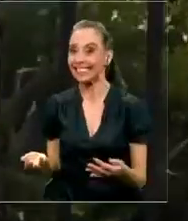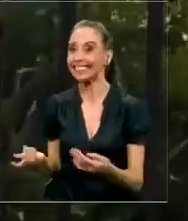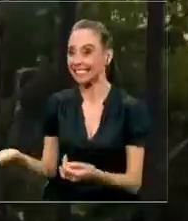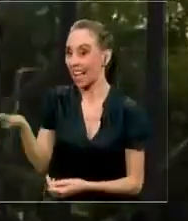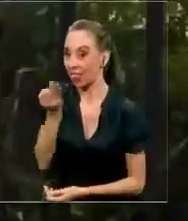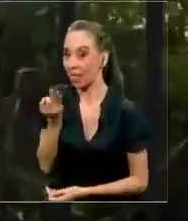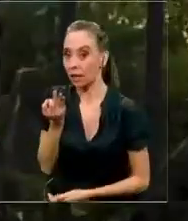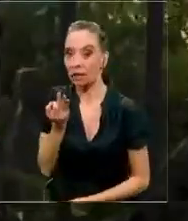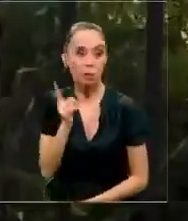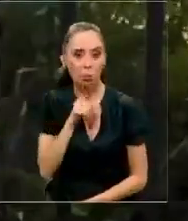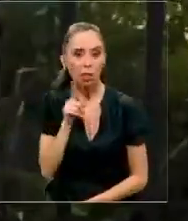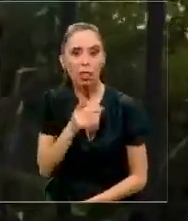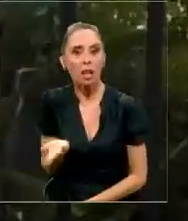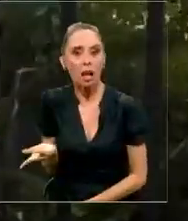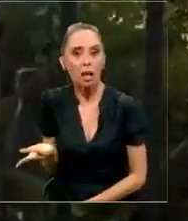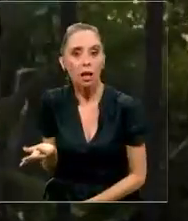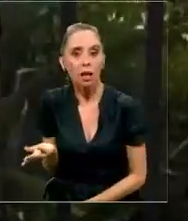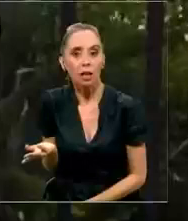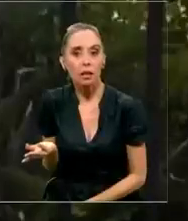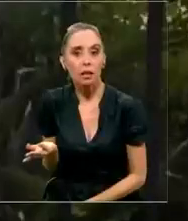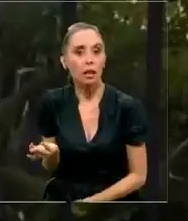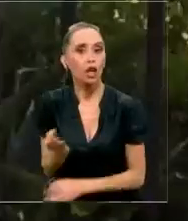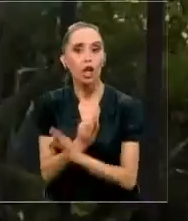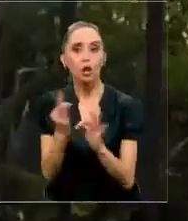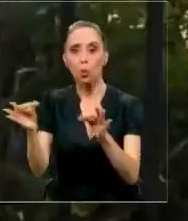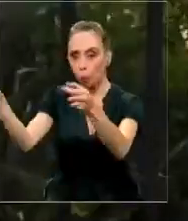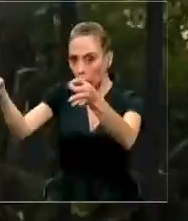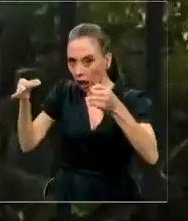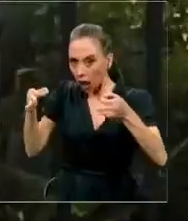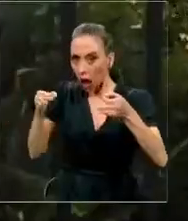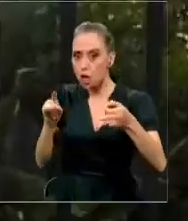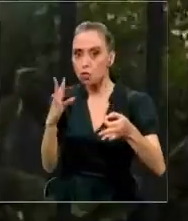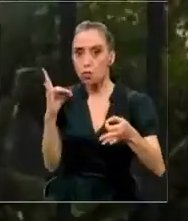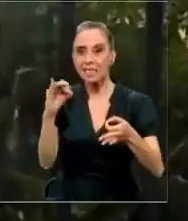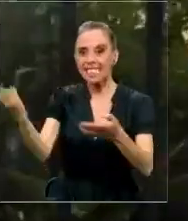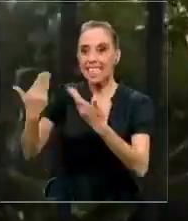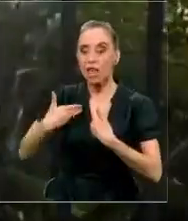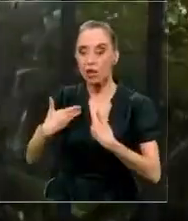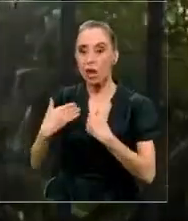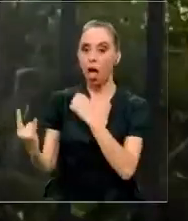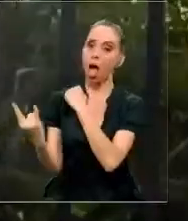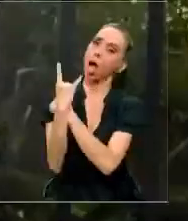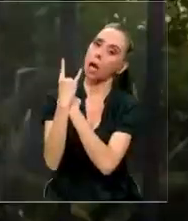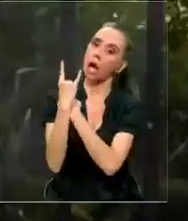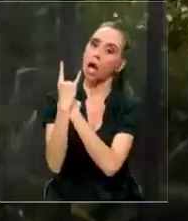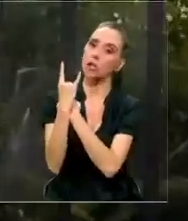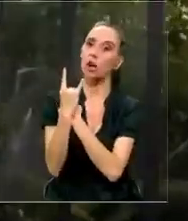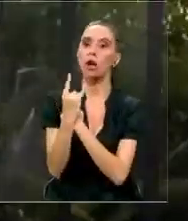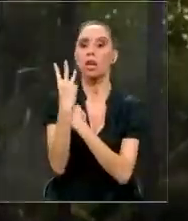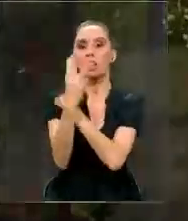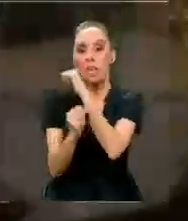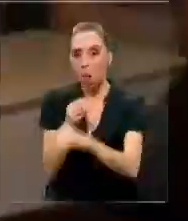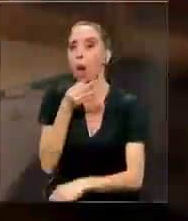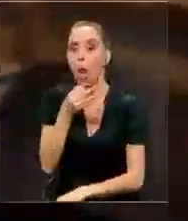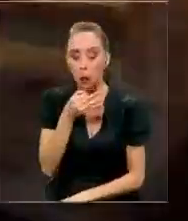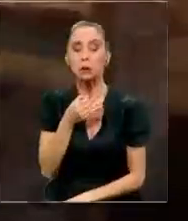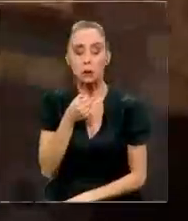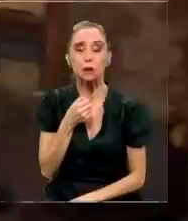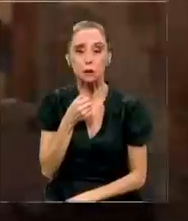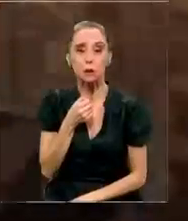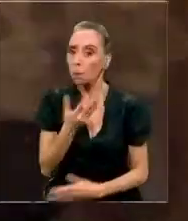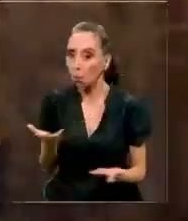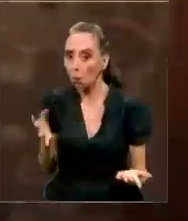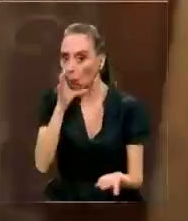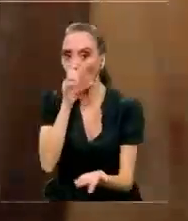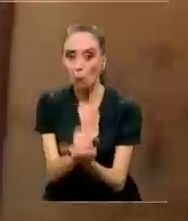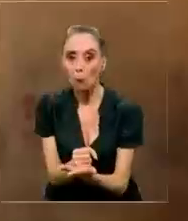no, esto fue mentira. Nunca estuvo ese subsidio. Y me engañaron por alrededor de 3 años. Es el